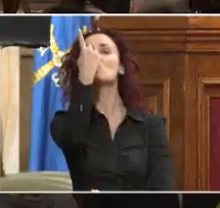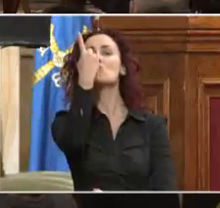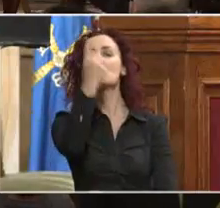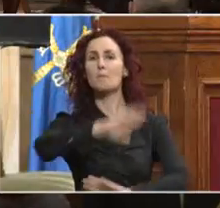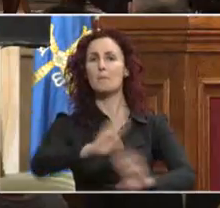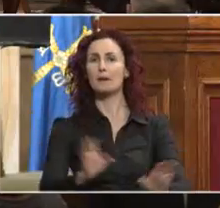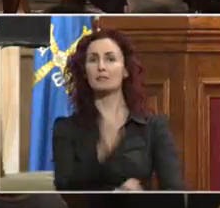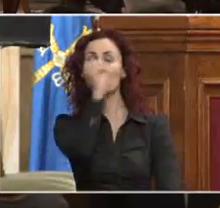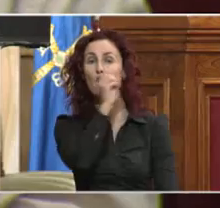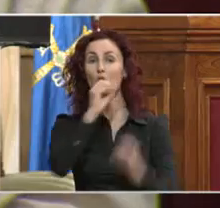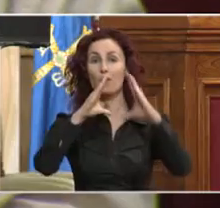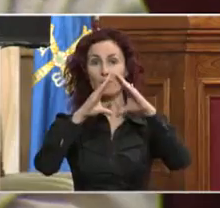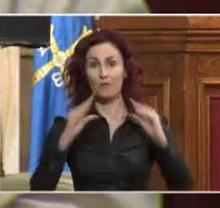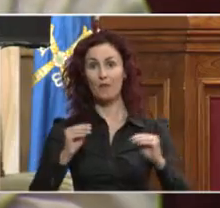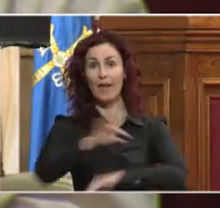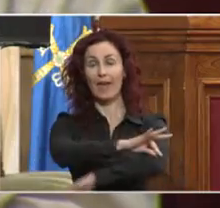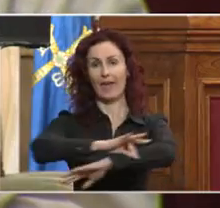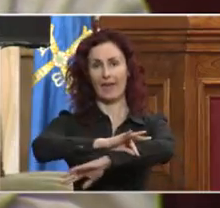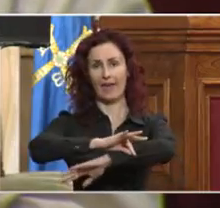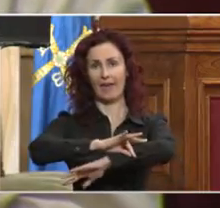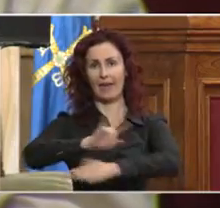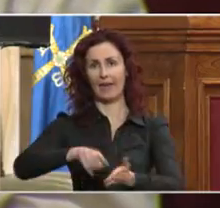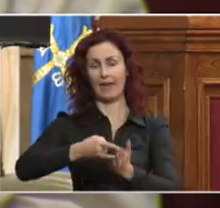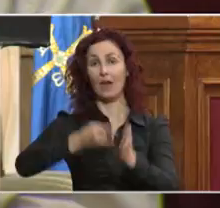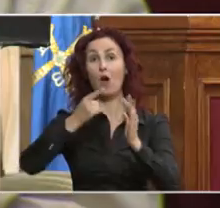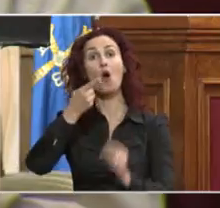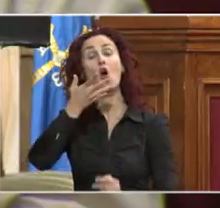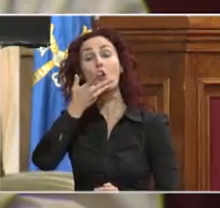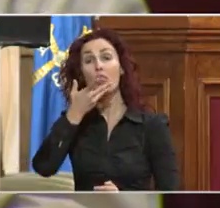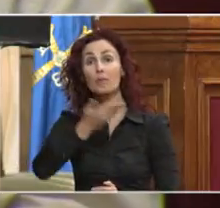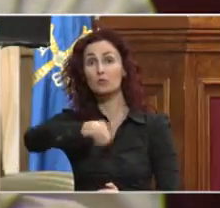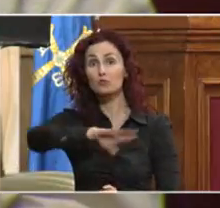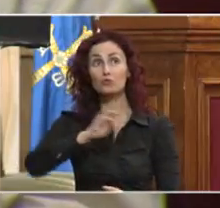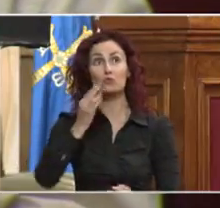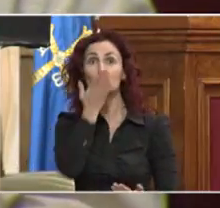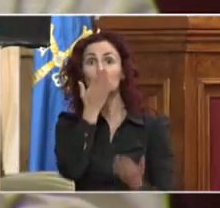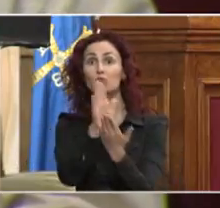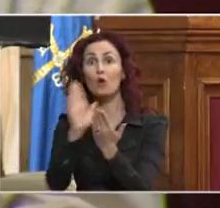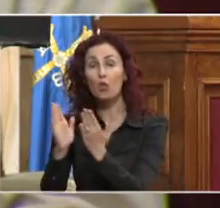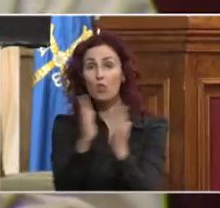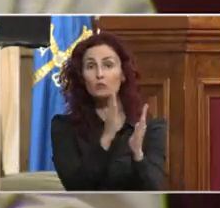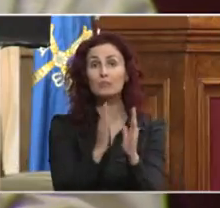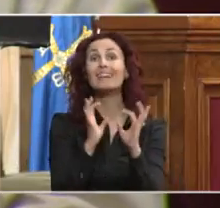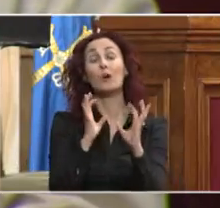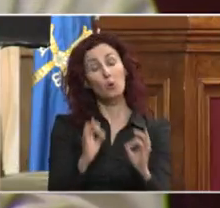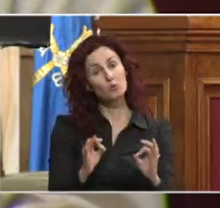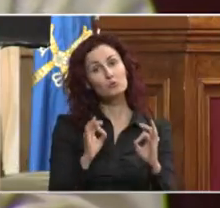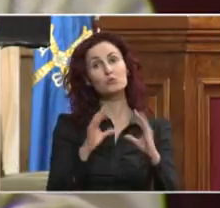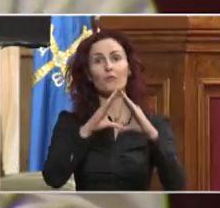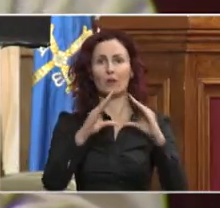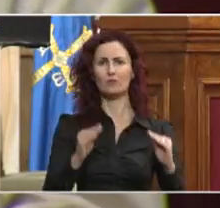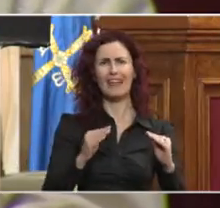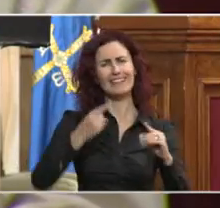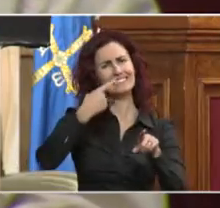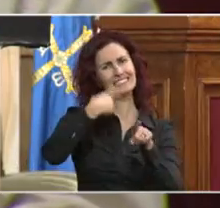era el coro de la Facultad de Ingeniería, donde nos conocimos todos. Éramos de distintas distintas